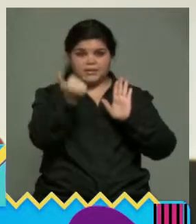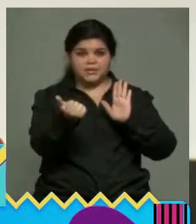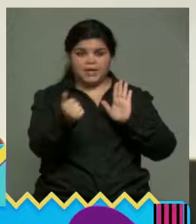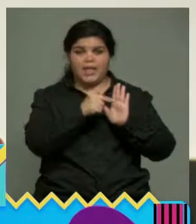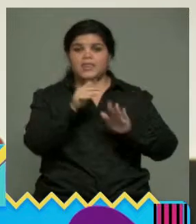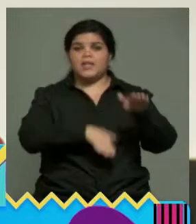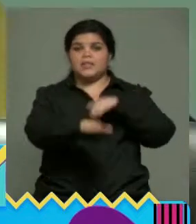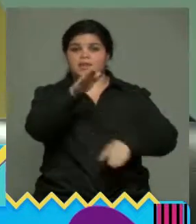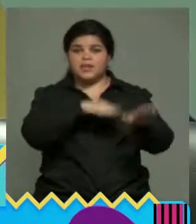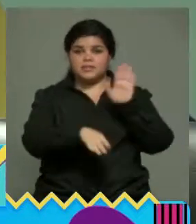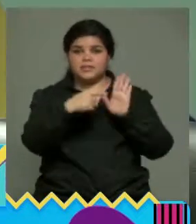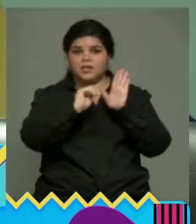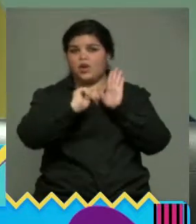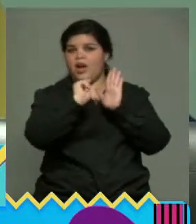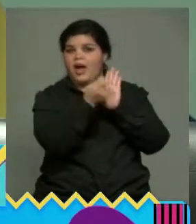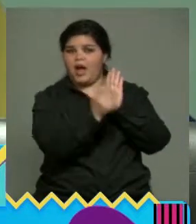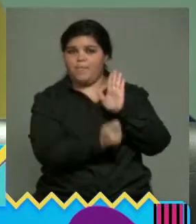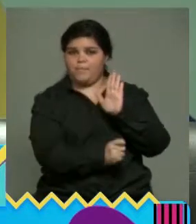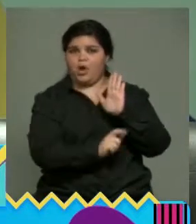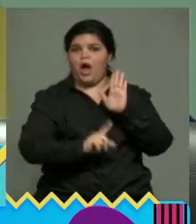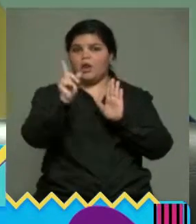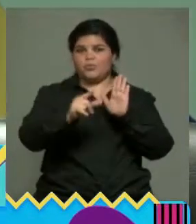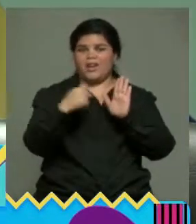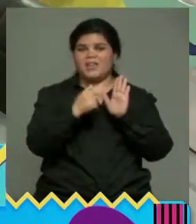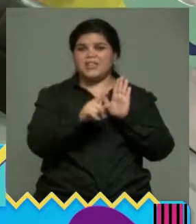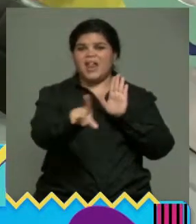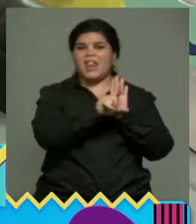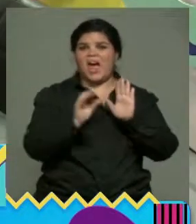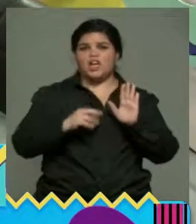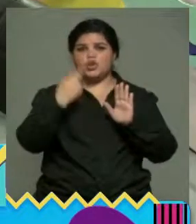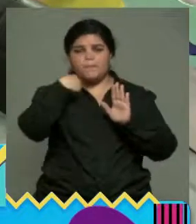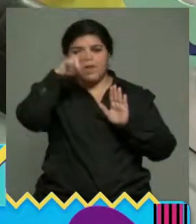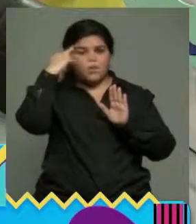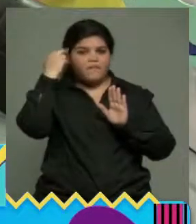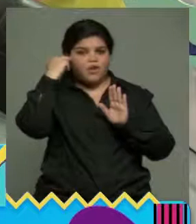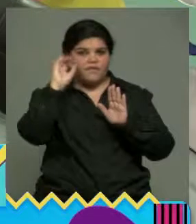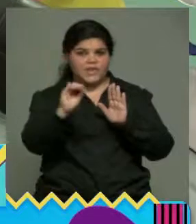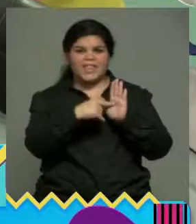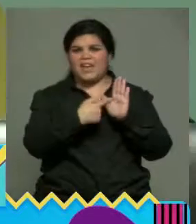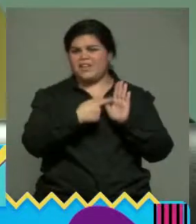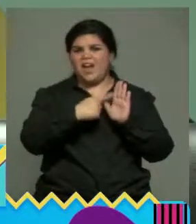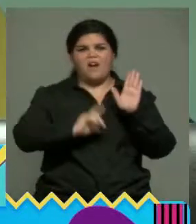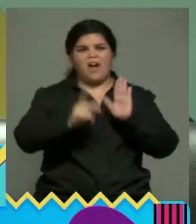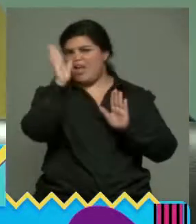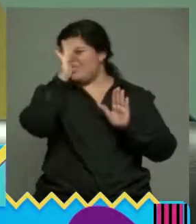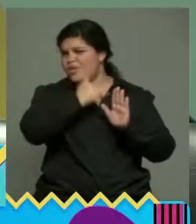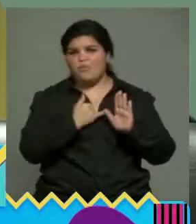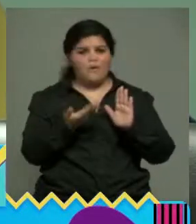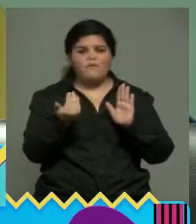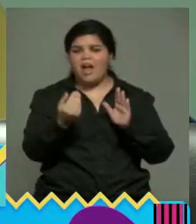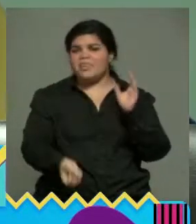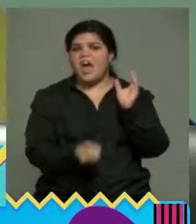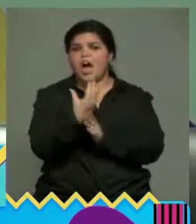tránsito, Carlos seguramente lo sabe, pero es que desde la década del 90 ya había quedado desactualizada en muchos aspectos. Y bueno, hacía